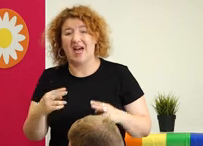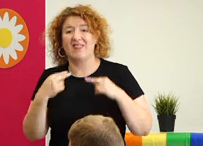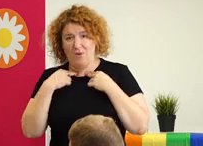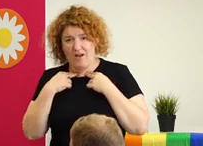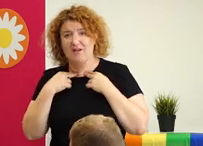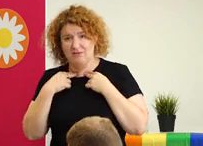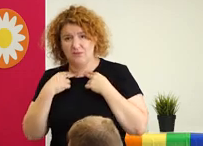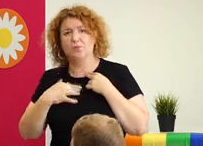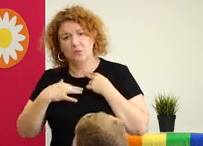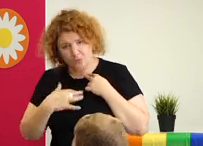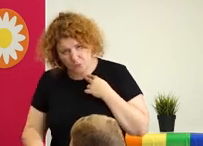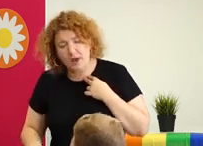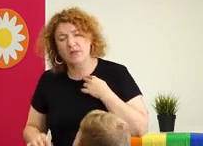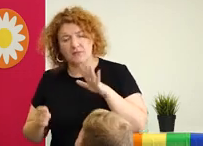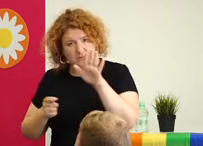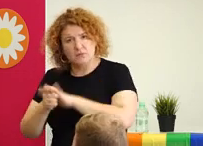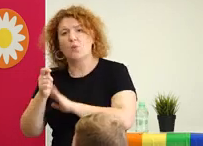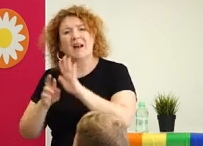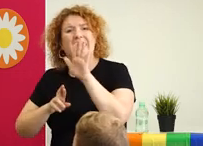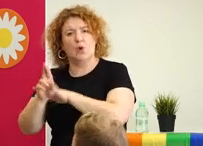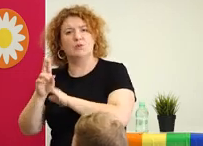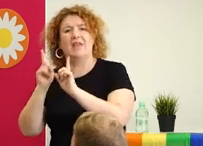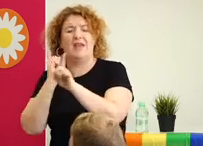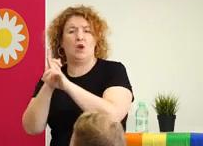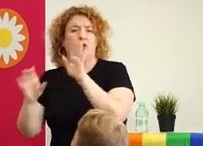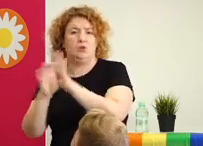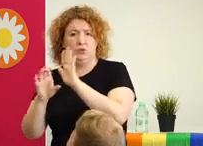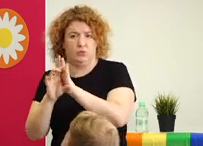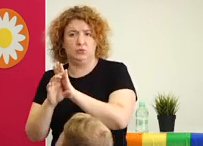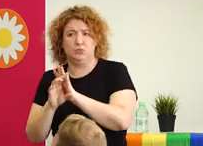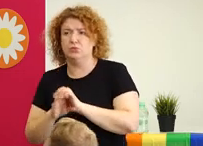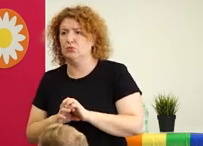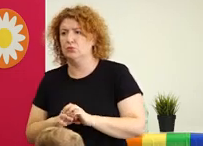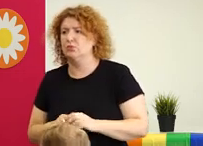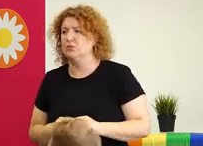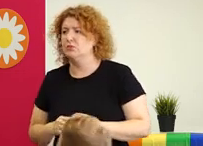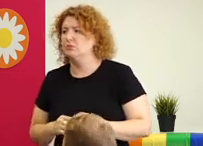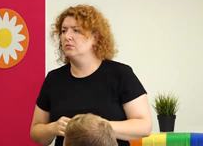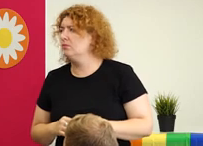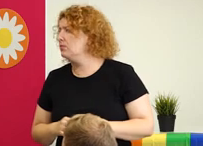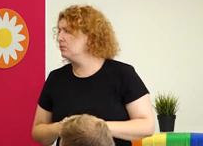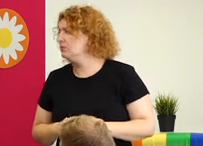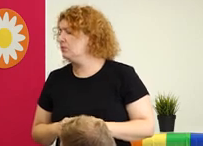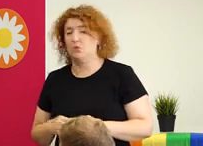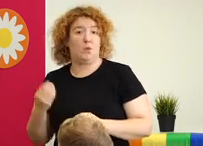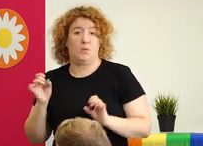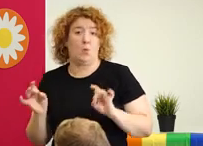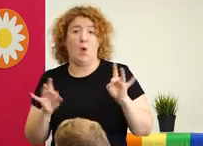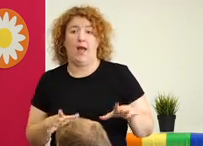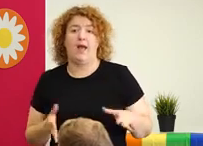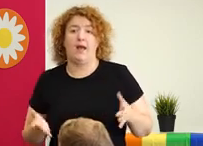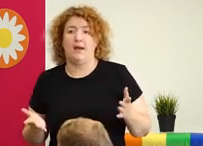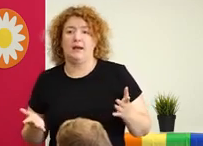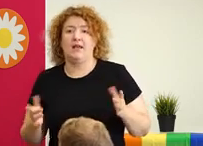de noviembre de 2023. ¿Cuándo lo han anunciado? A la fecha del orgullo. Venga, hombre, nunca,